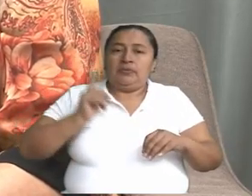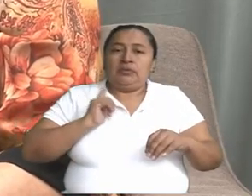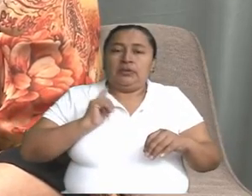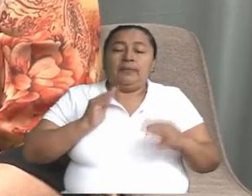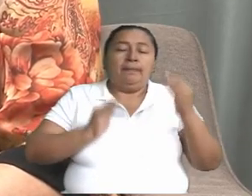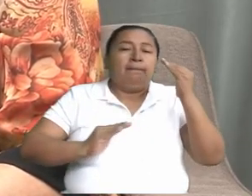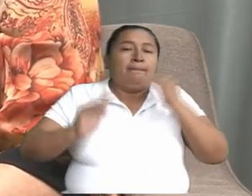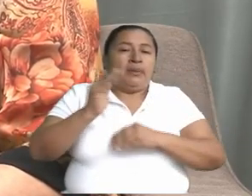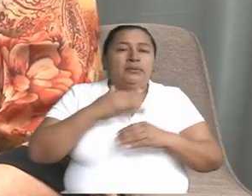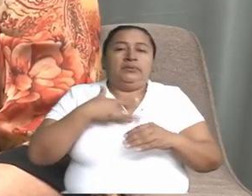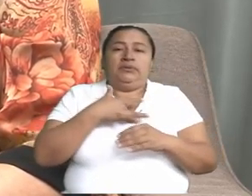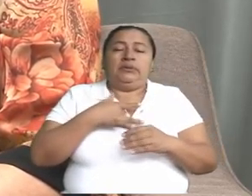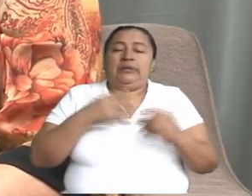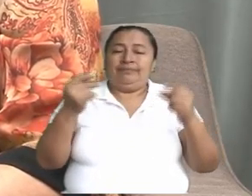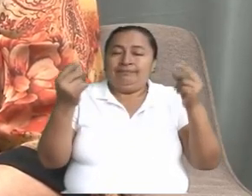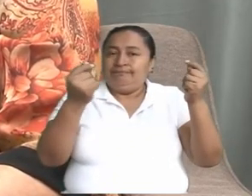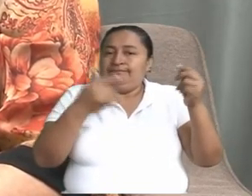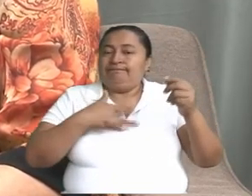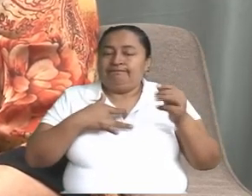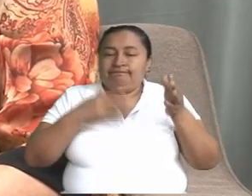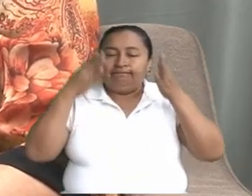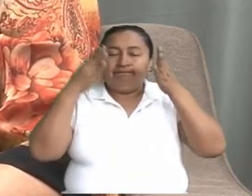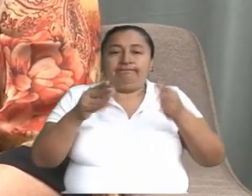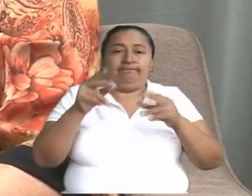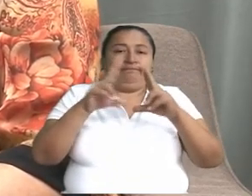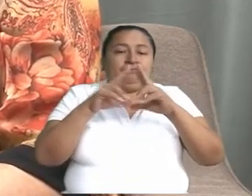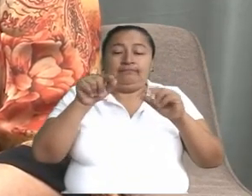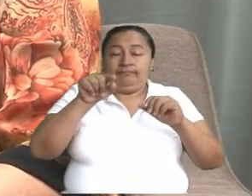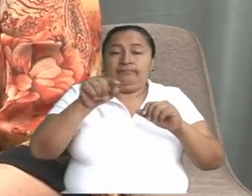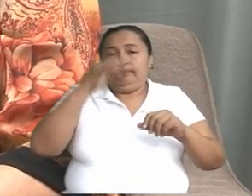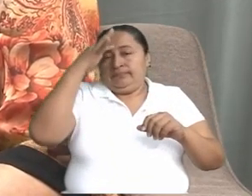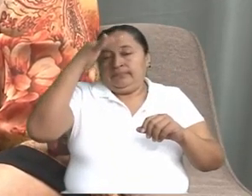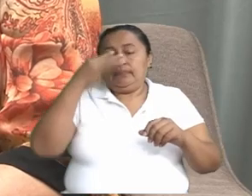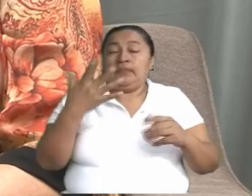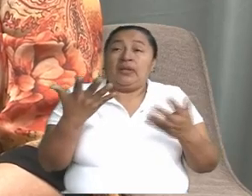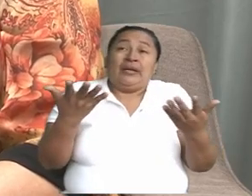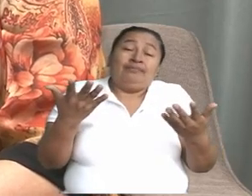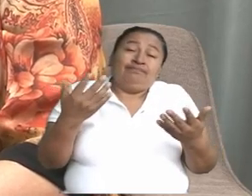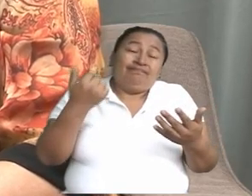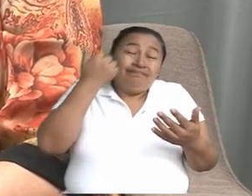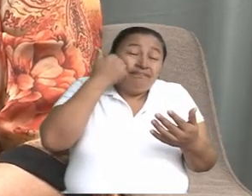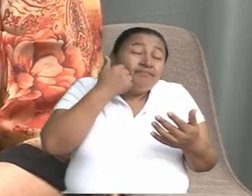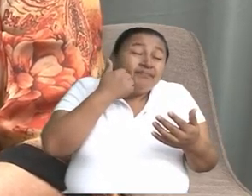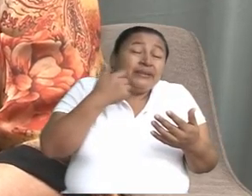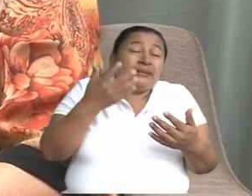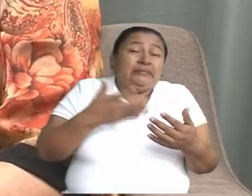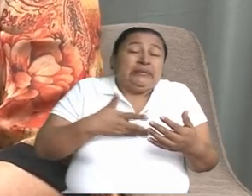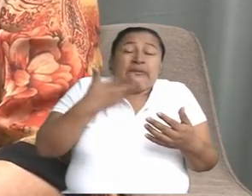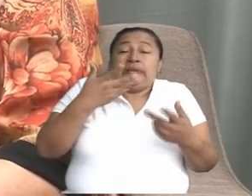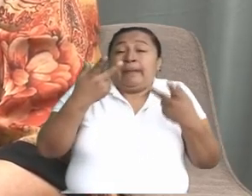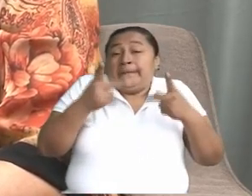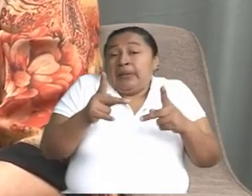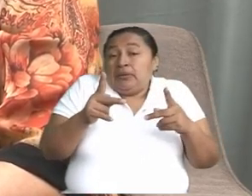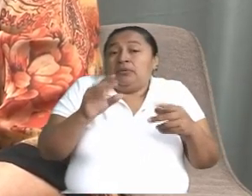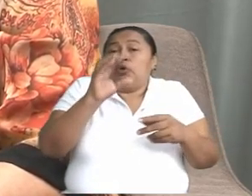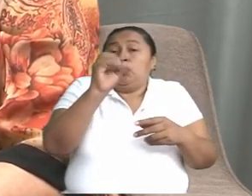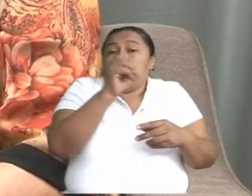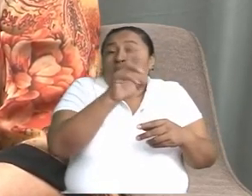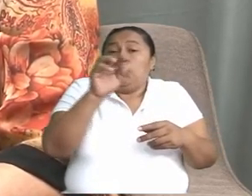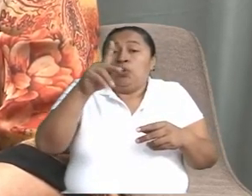mayor necesidad y urgencia de atender en nuestro país. Es una pena, pero bueno, la corrupción es